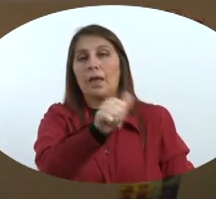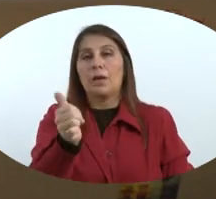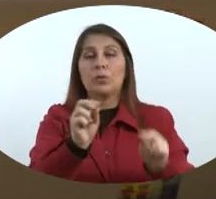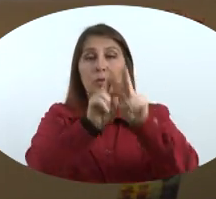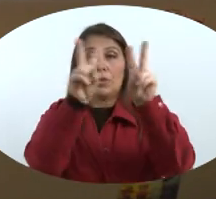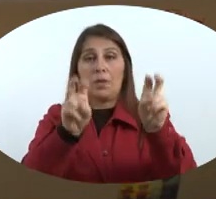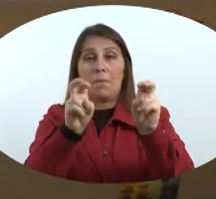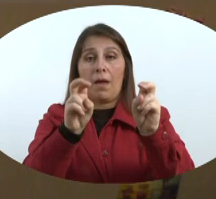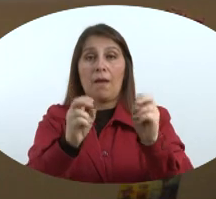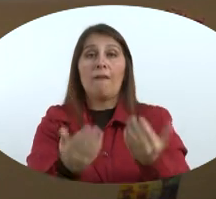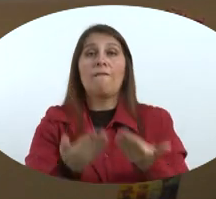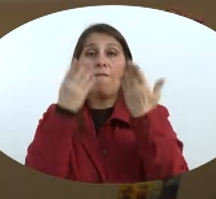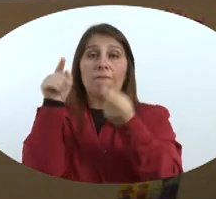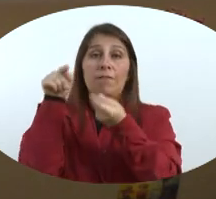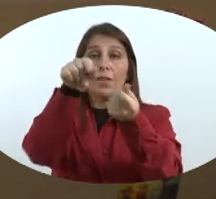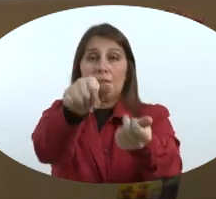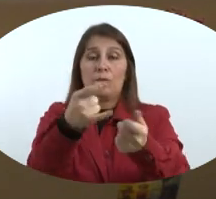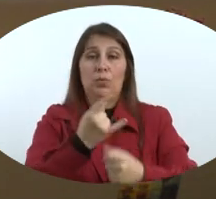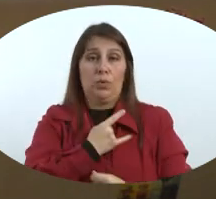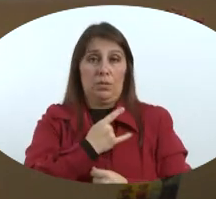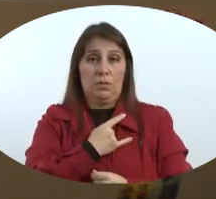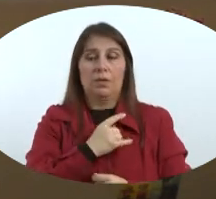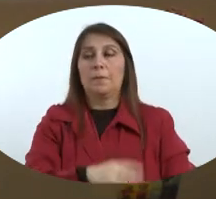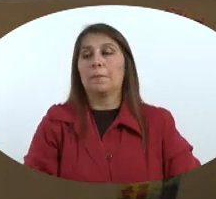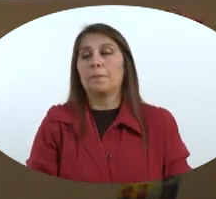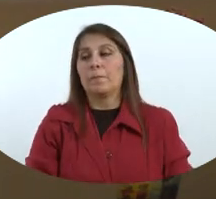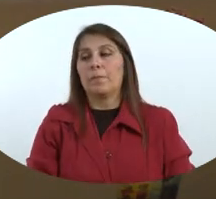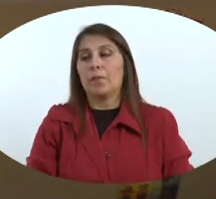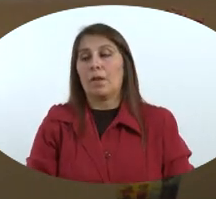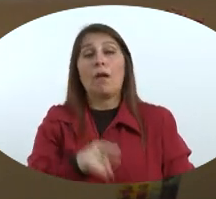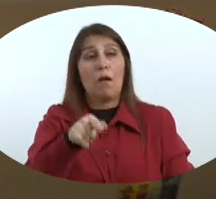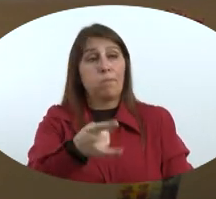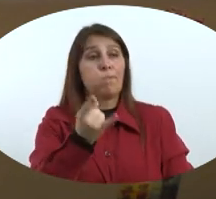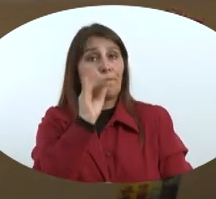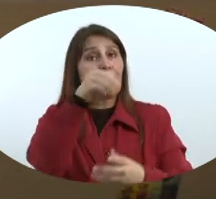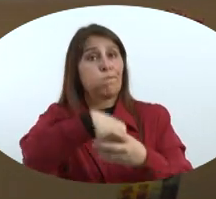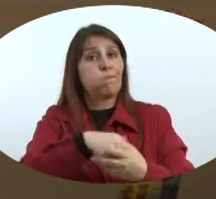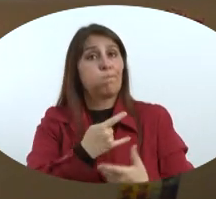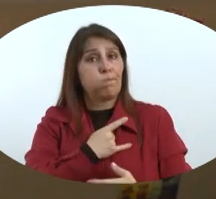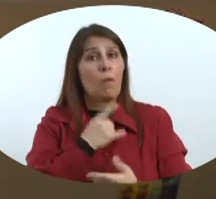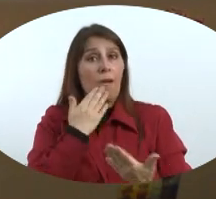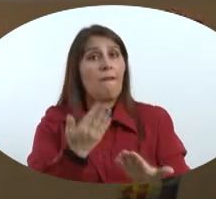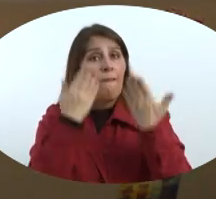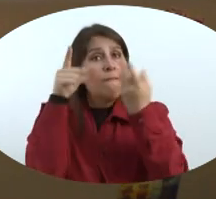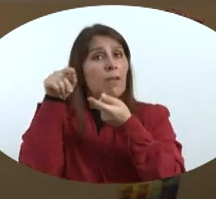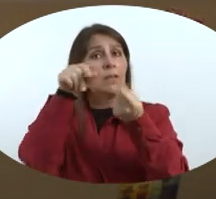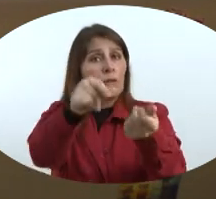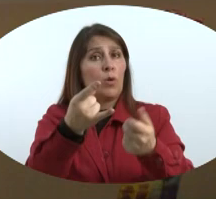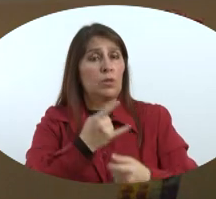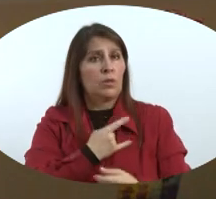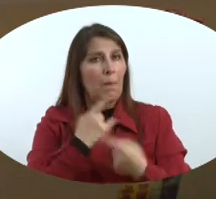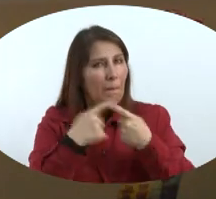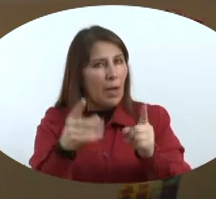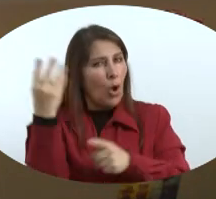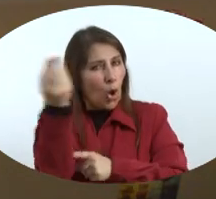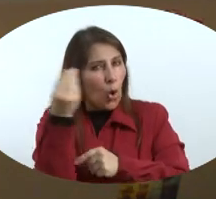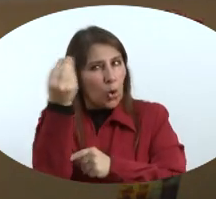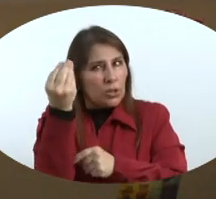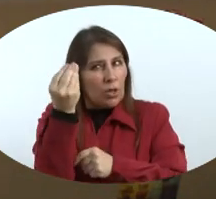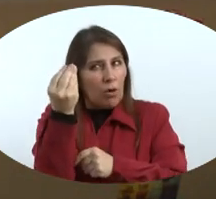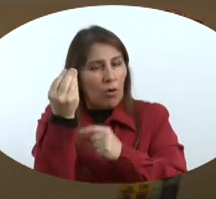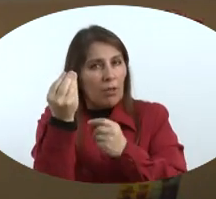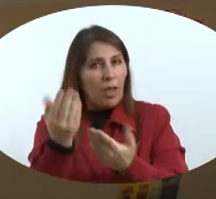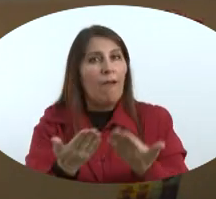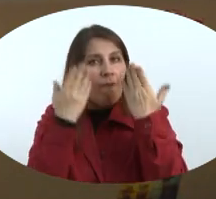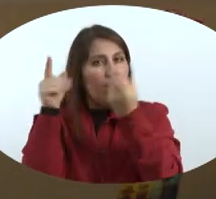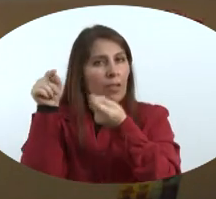tema de bienestar universitario creo que pues la universidad brinda programas de bienestar universitario pero en sí no hay un consejo de bienestar universitario en la